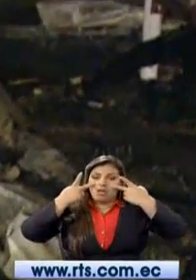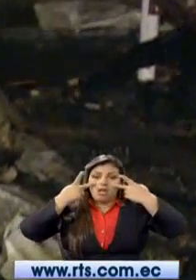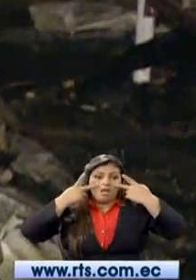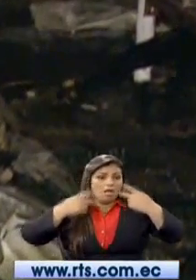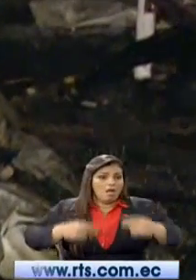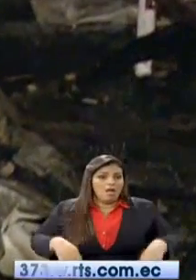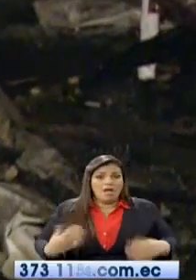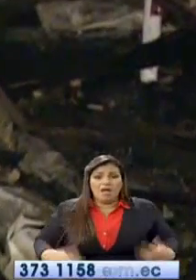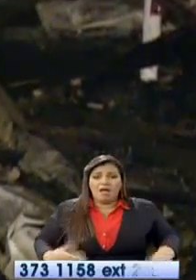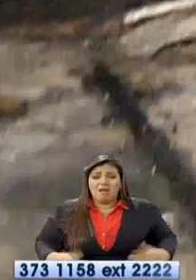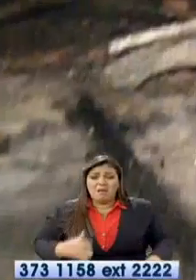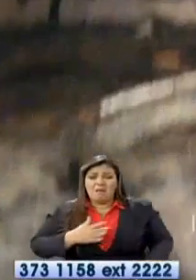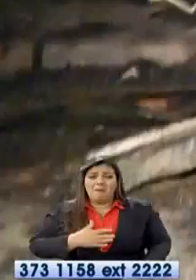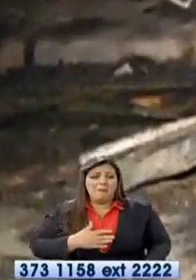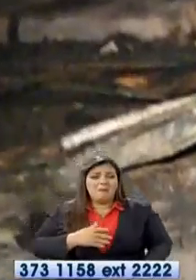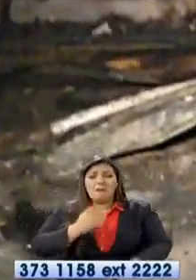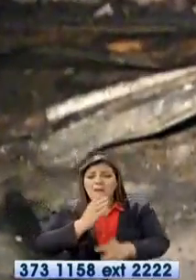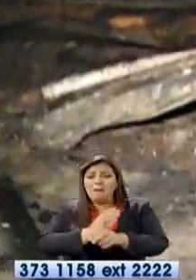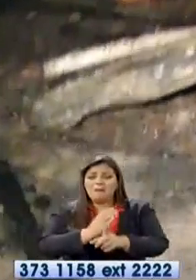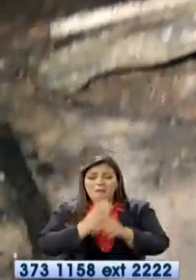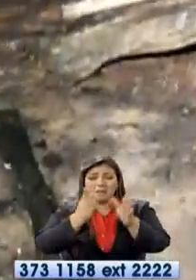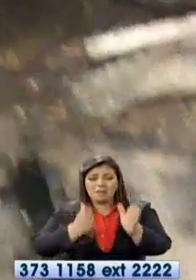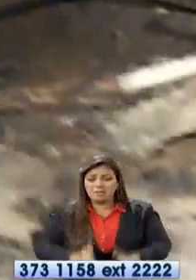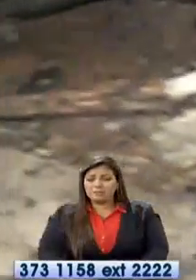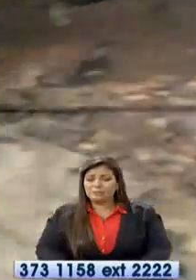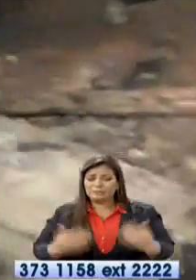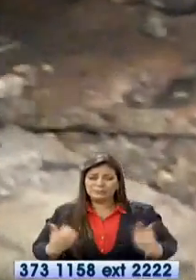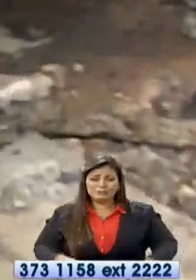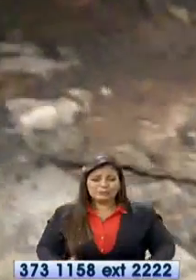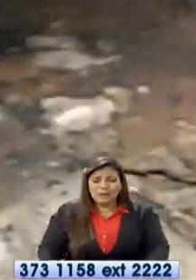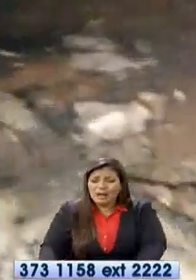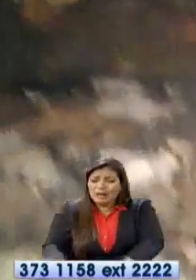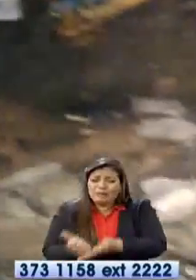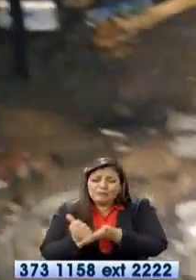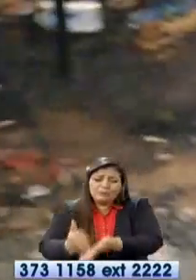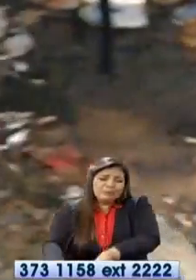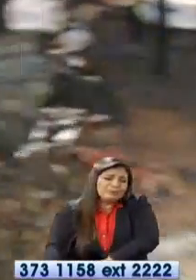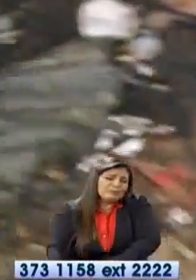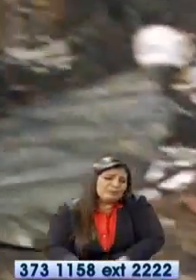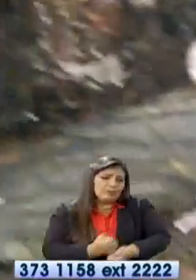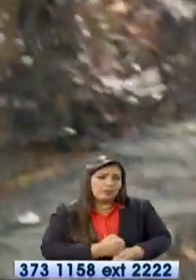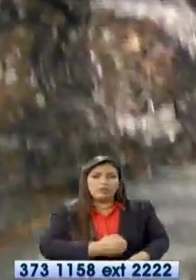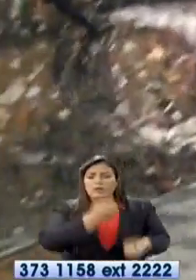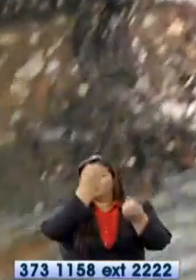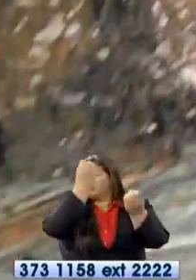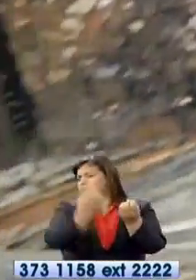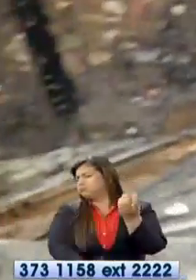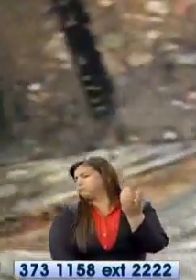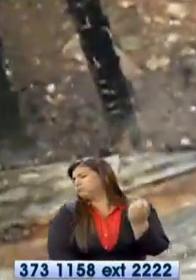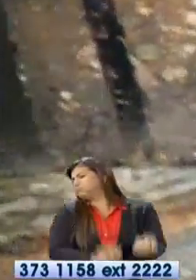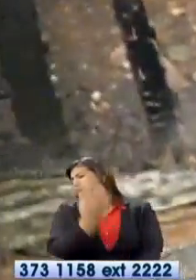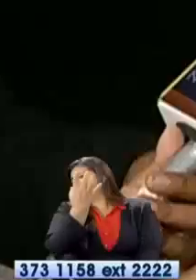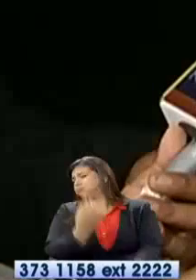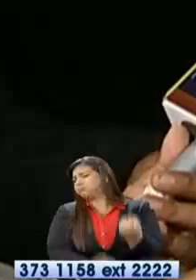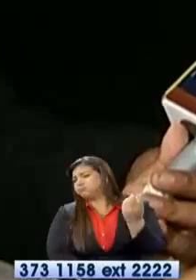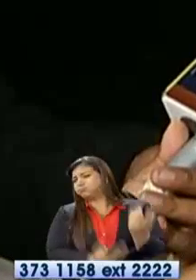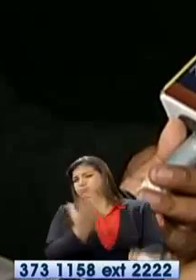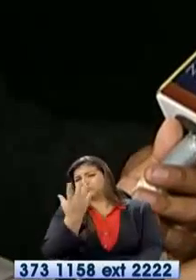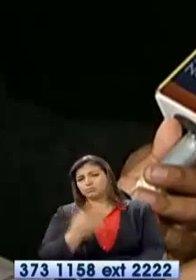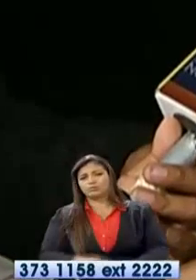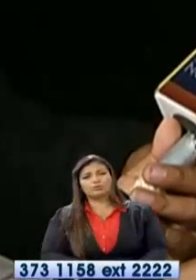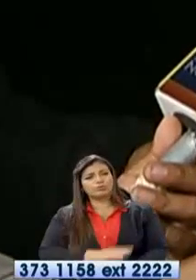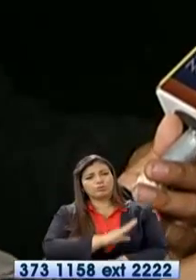sacar al discapacitado, hermano, porque la candela era tremenda, hermano, y venía era fuertemente. Poquita fue las cosas que se sacó, pero lo más se quemó,